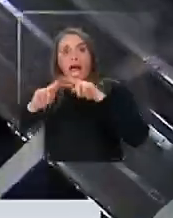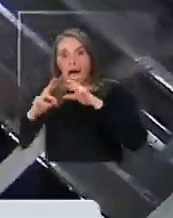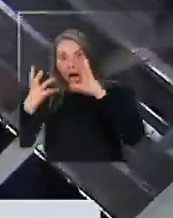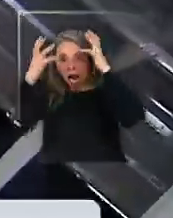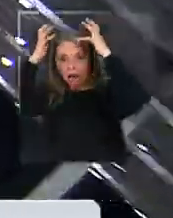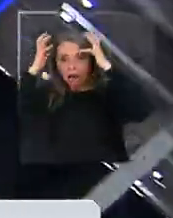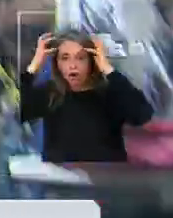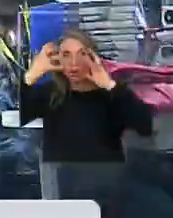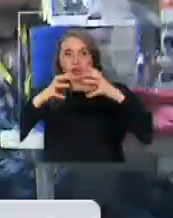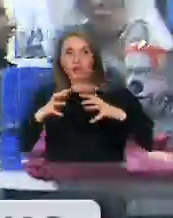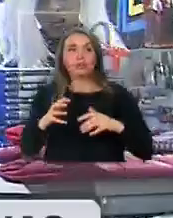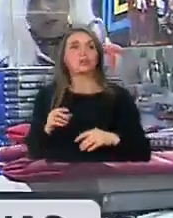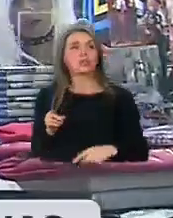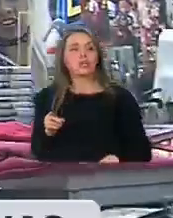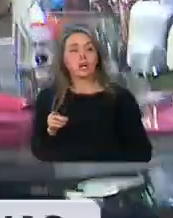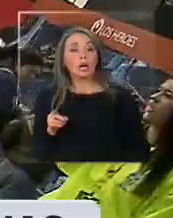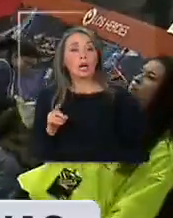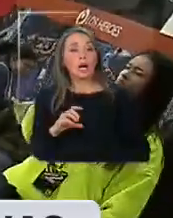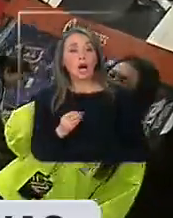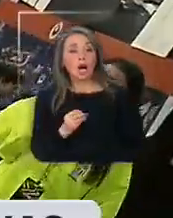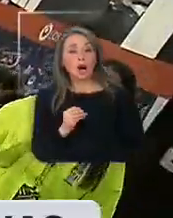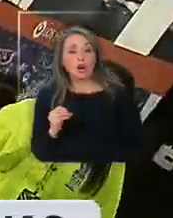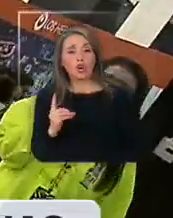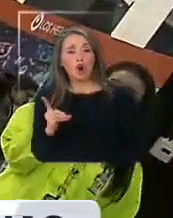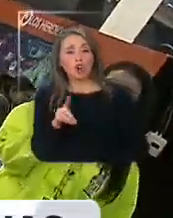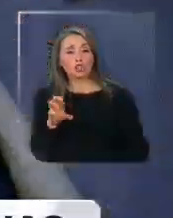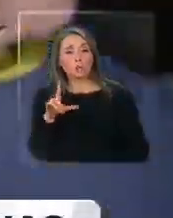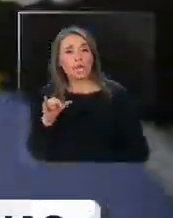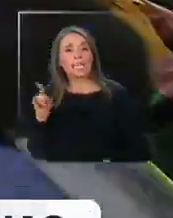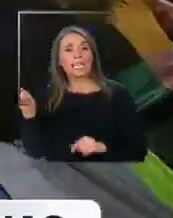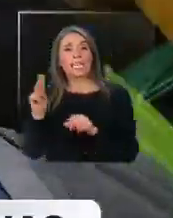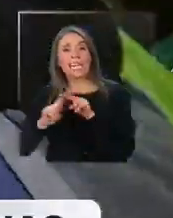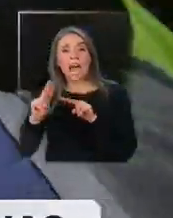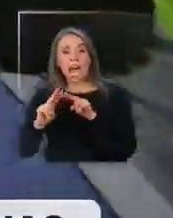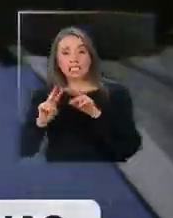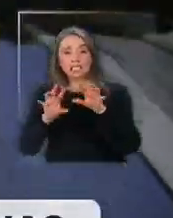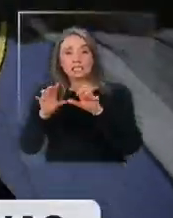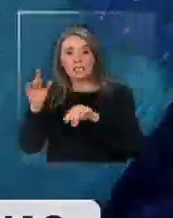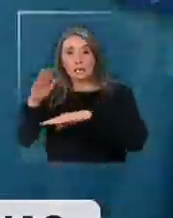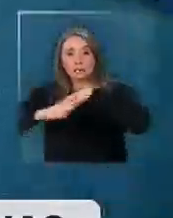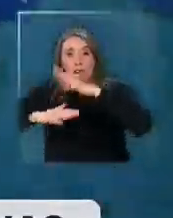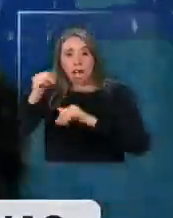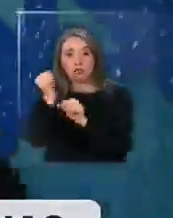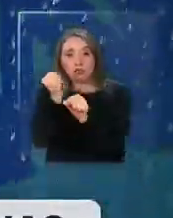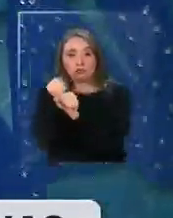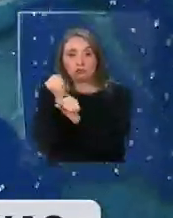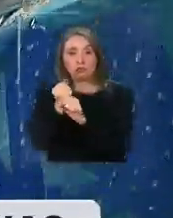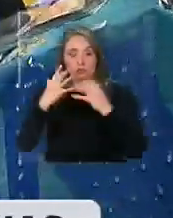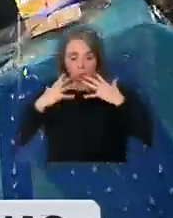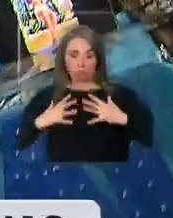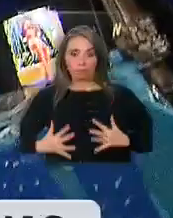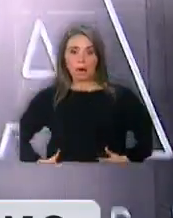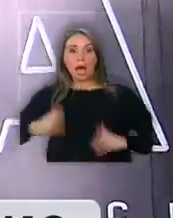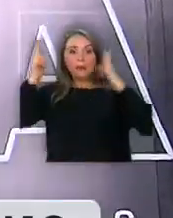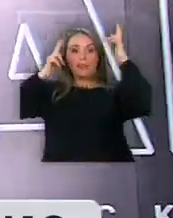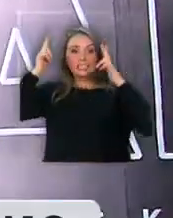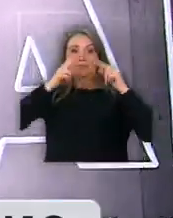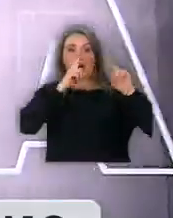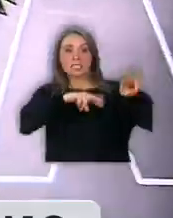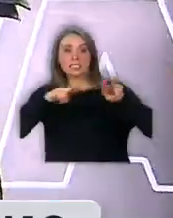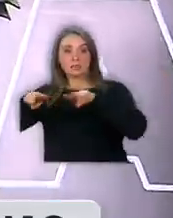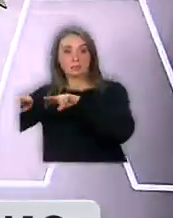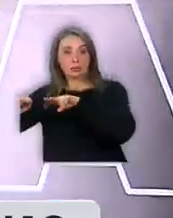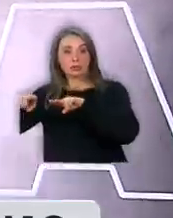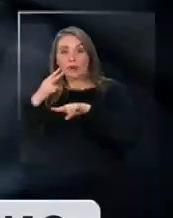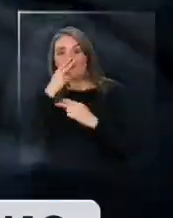en medio del mundo del cosplay aldo se dedicó a la confección de artículos para el disfraz a uno de los tantos expositores de este evento que viene en esta